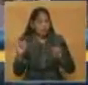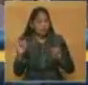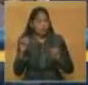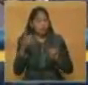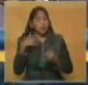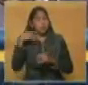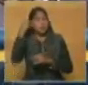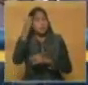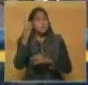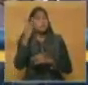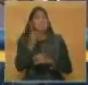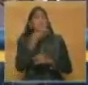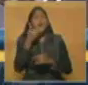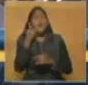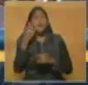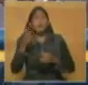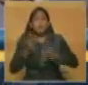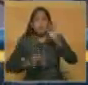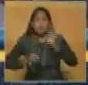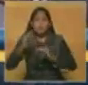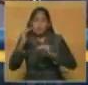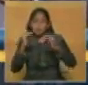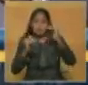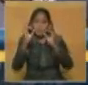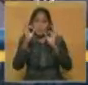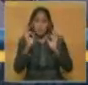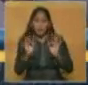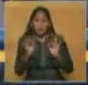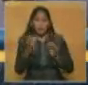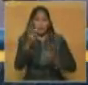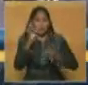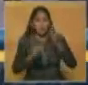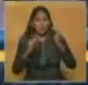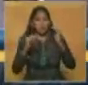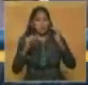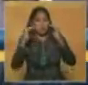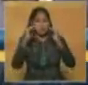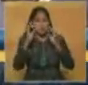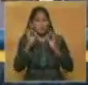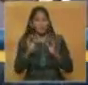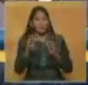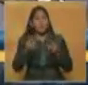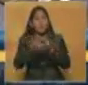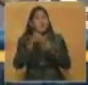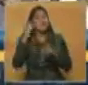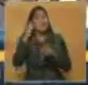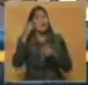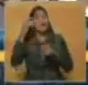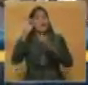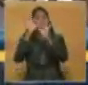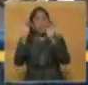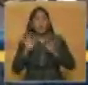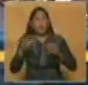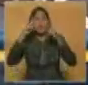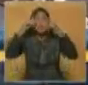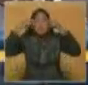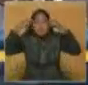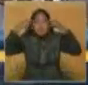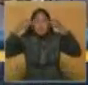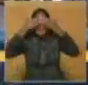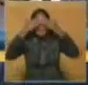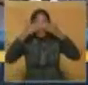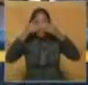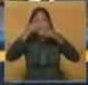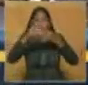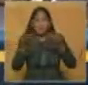equilibrada e igualitaria, que la justicia fuera como la dama que la simboliza, que tiene una venda en sus ojos y que tiene una balanza en